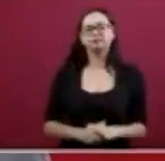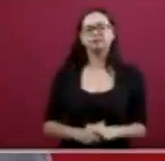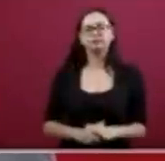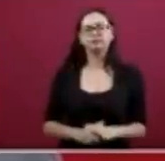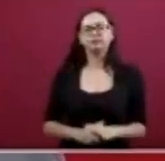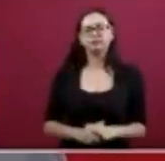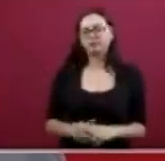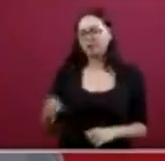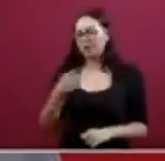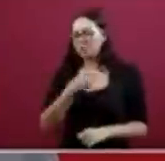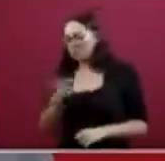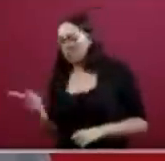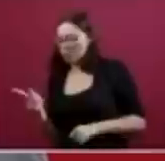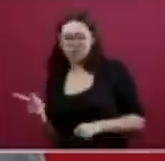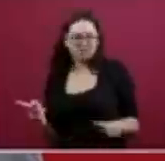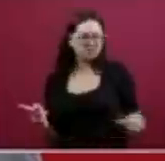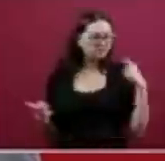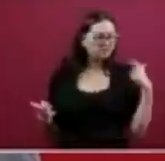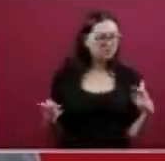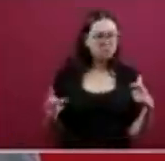el pobre y lo piensa el rico.